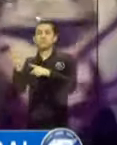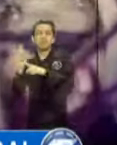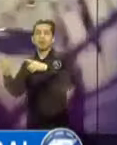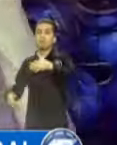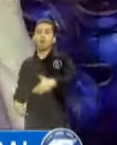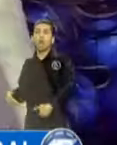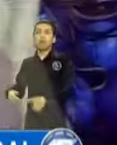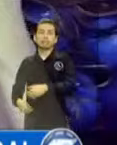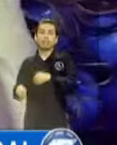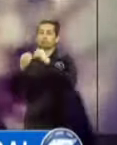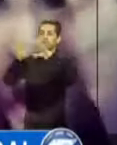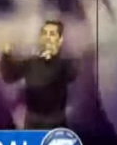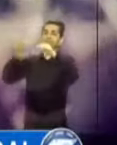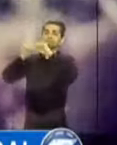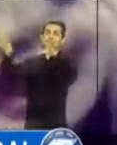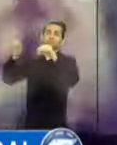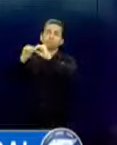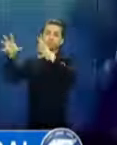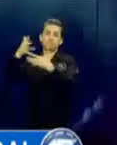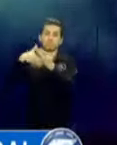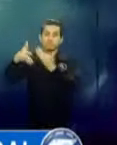redes sociales.